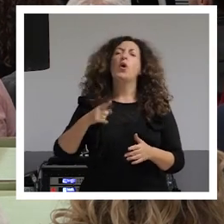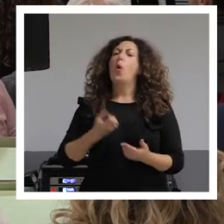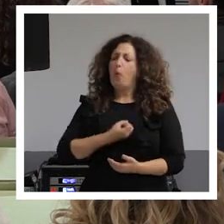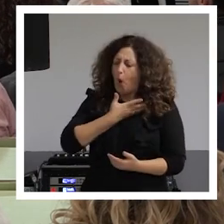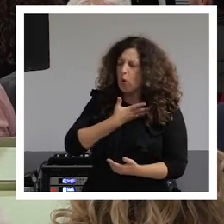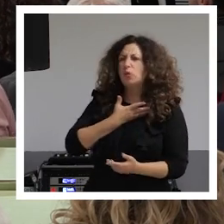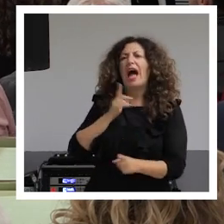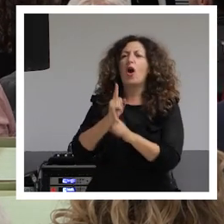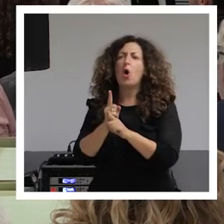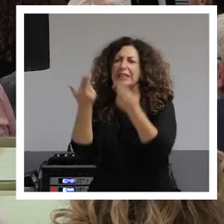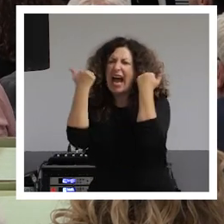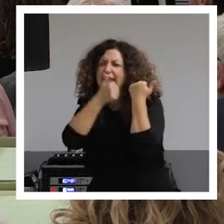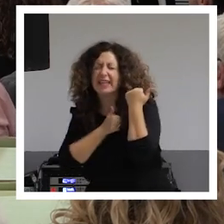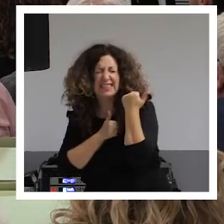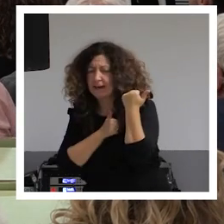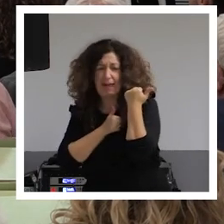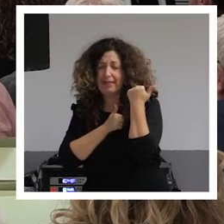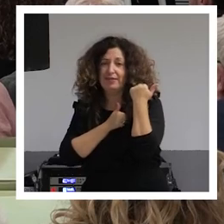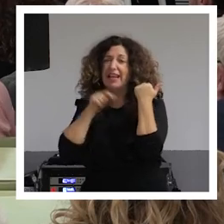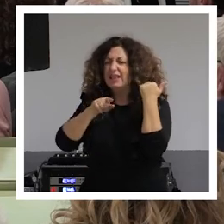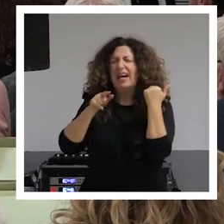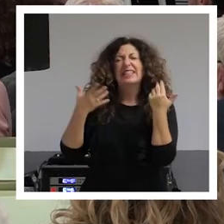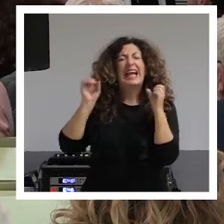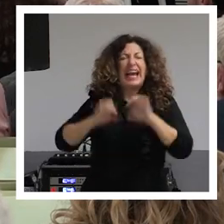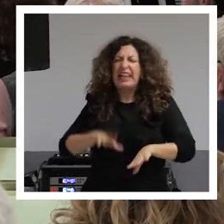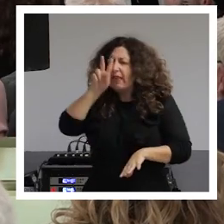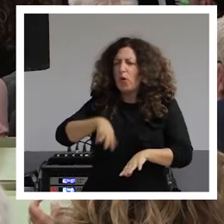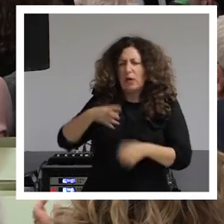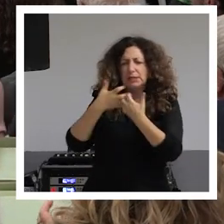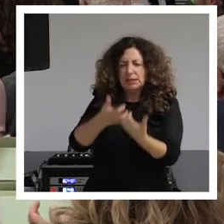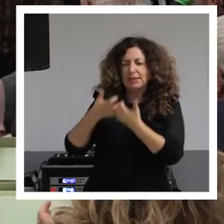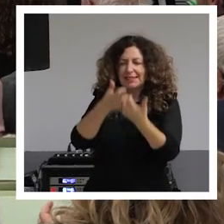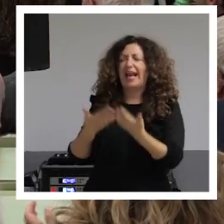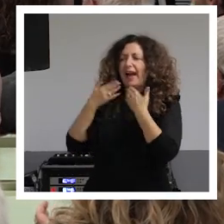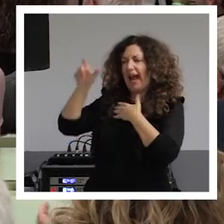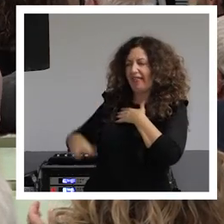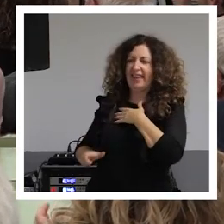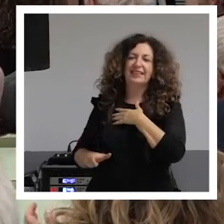en una entrevista en el país y es de esas personas que nunca se rinde Gracias Roberto